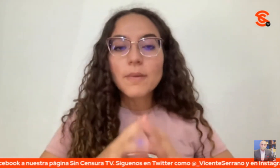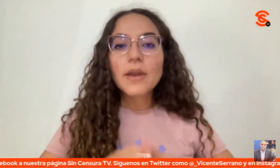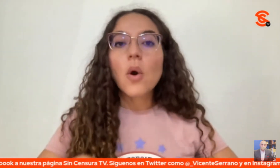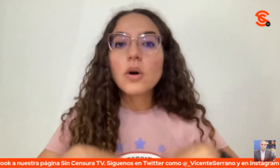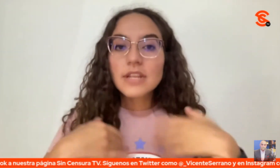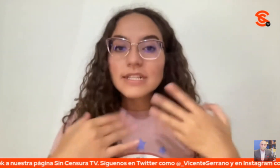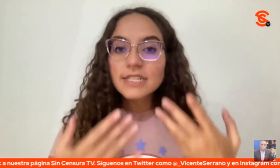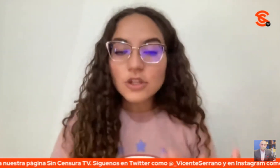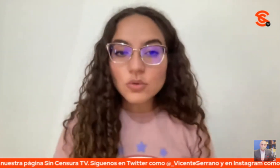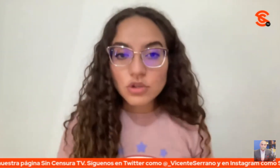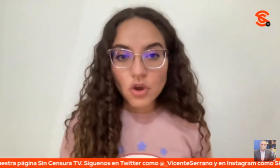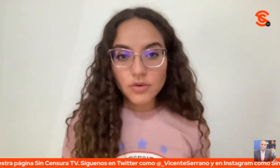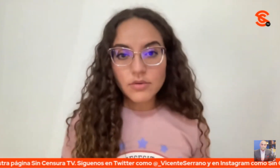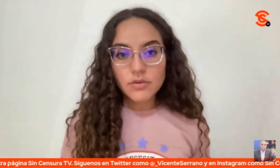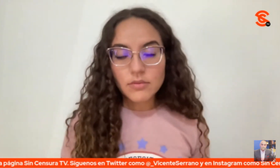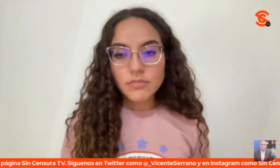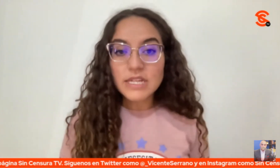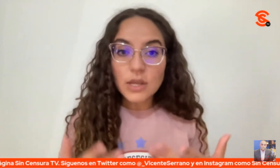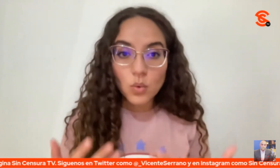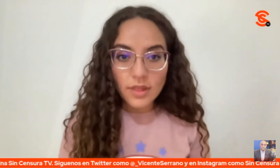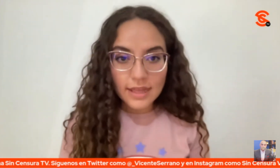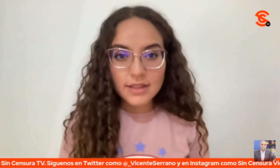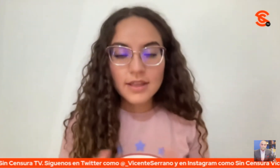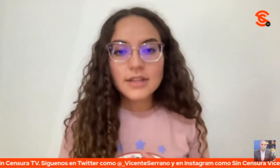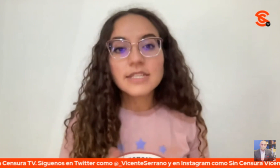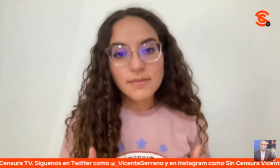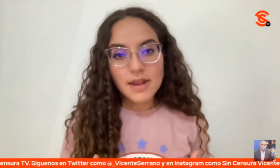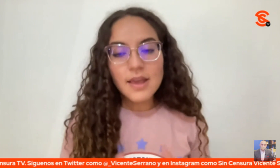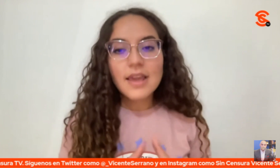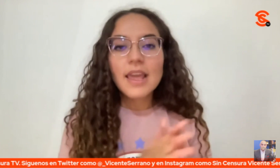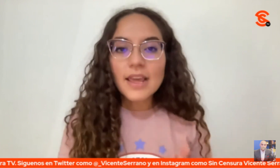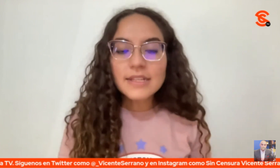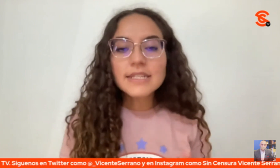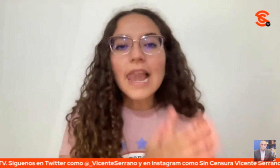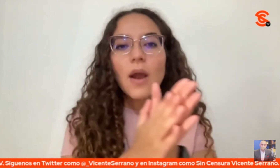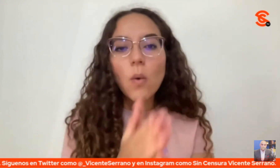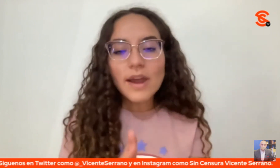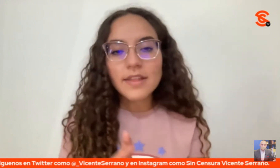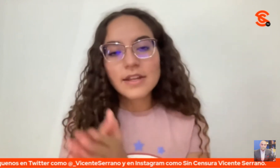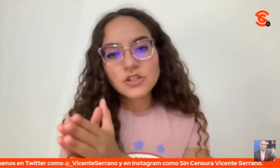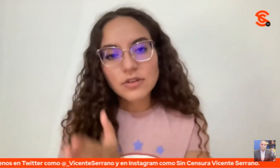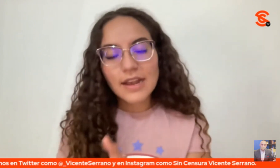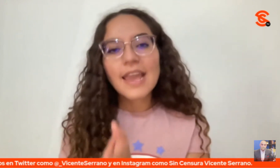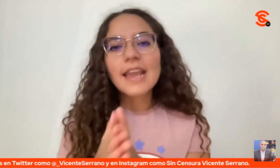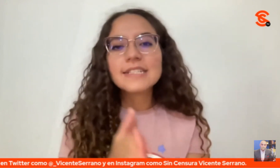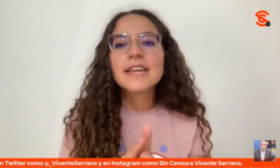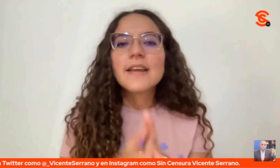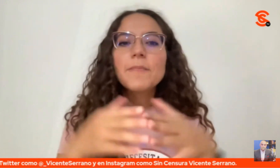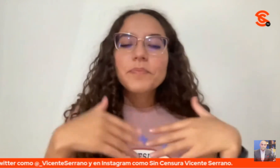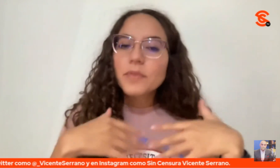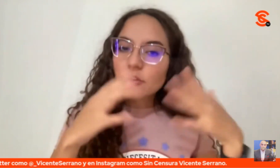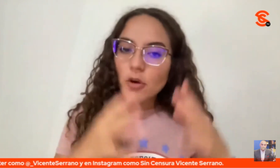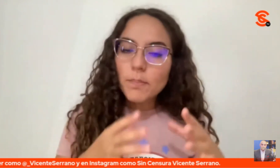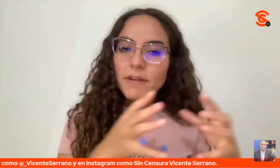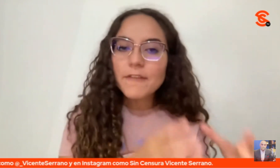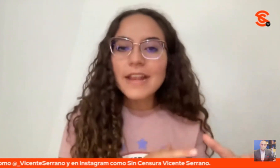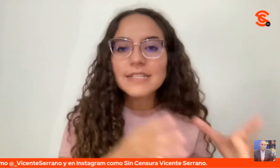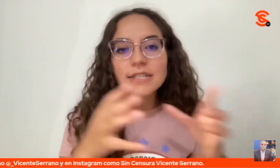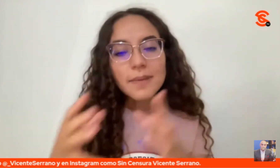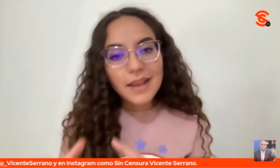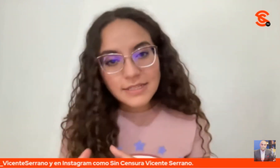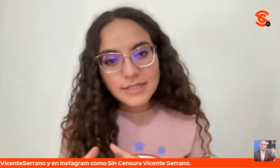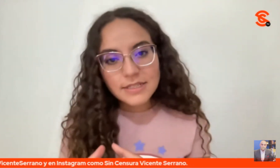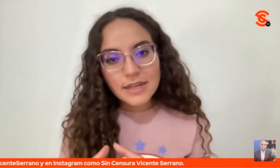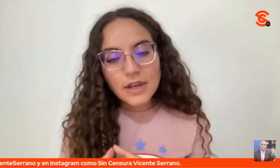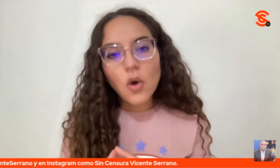tuvo que formar otra institución de seguridad civil, que es la Guardia Nacional, son